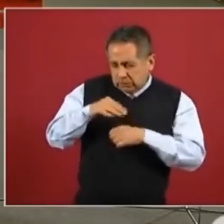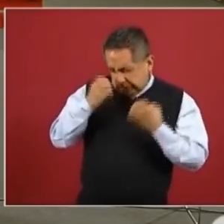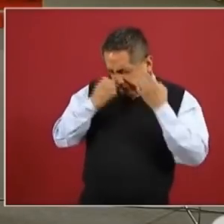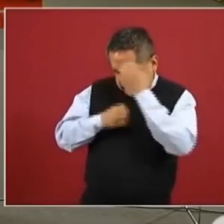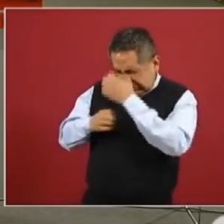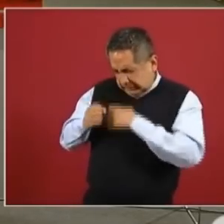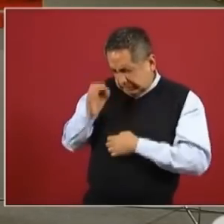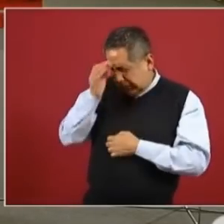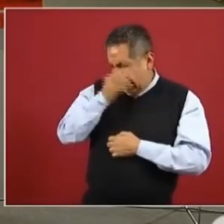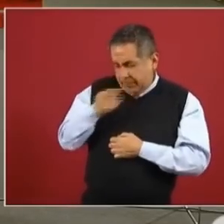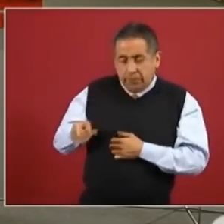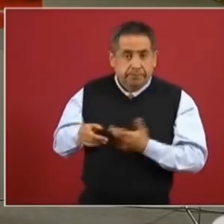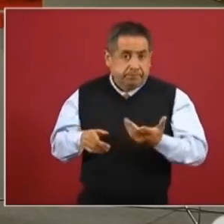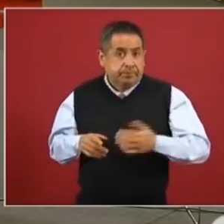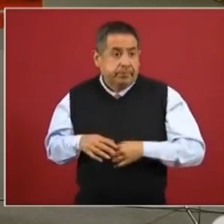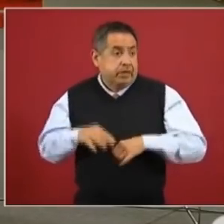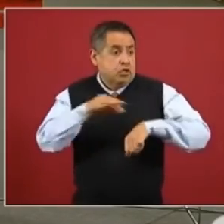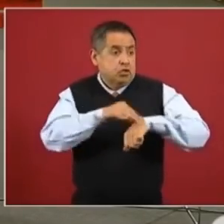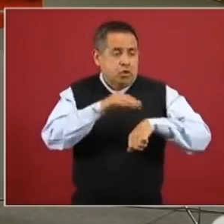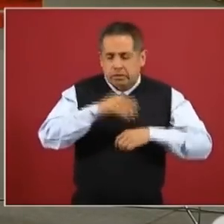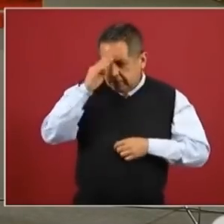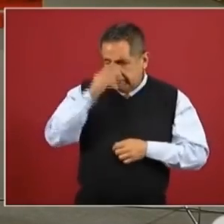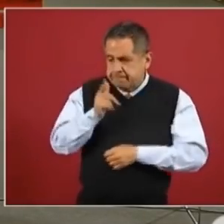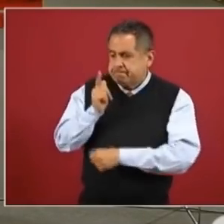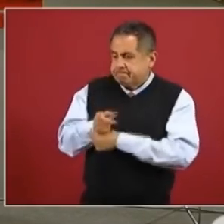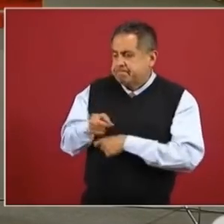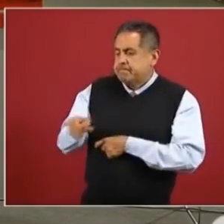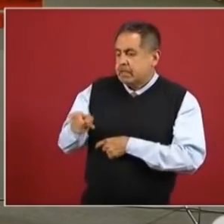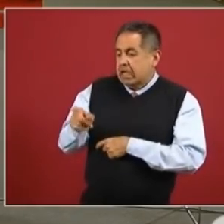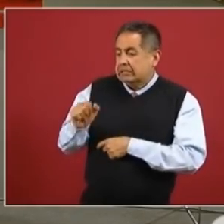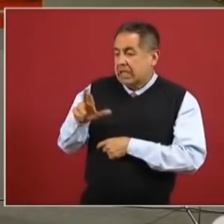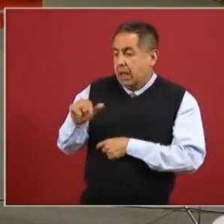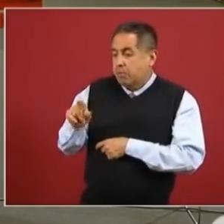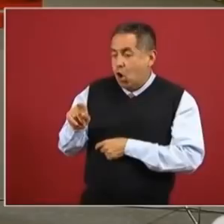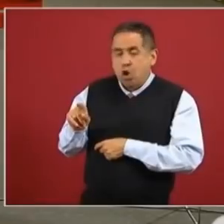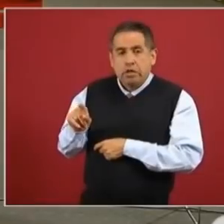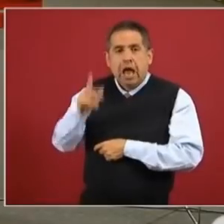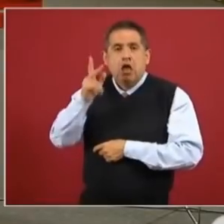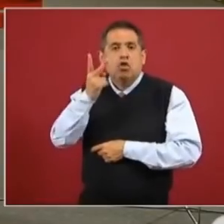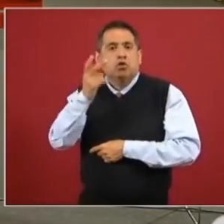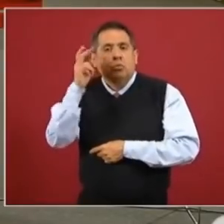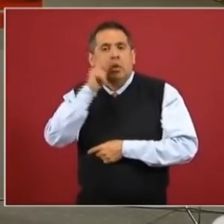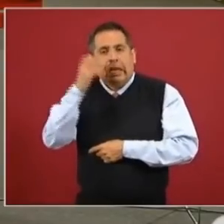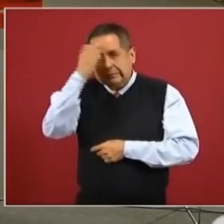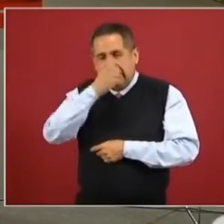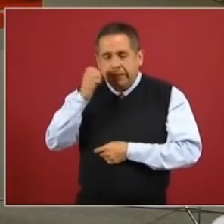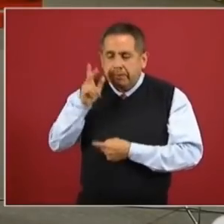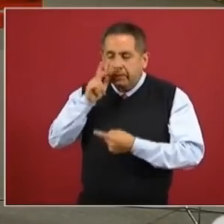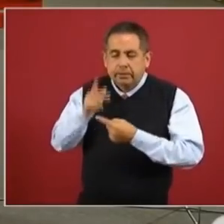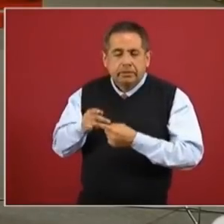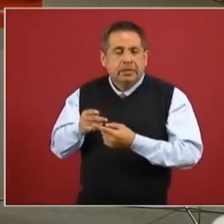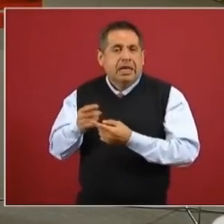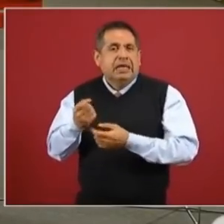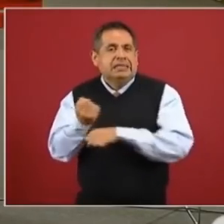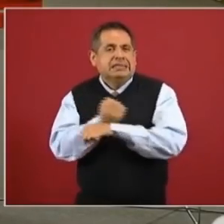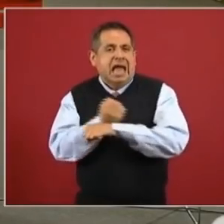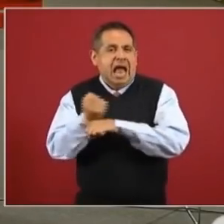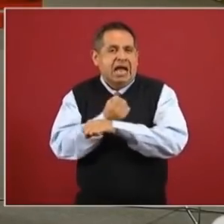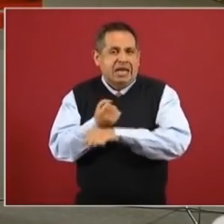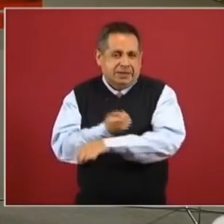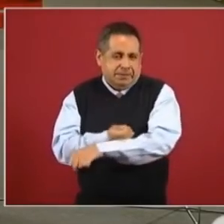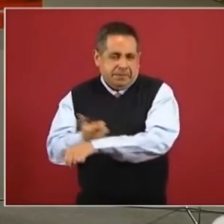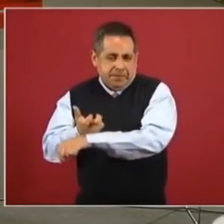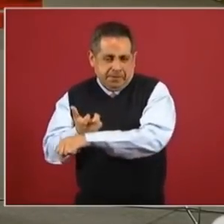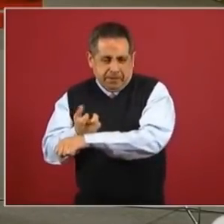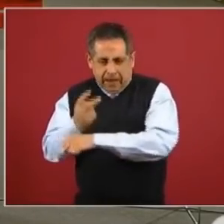sarampión. Una vez que mi médico piensa en sarampión, me tiene que tomar dos pruebas. Una es una prueba de sangre y la otra